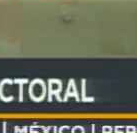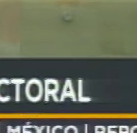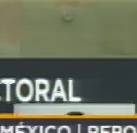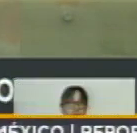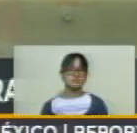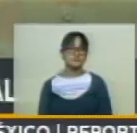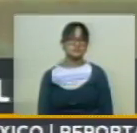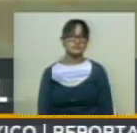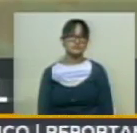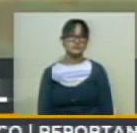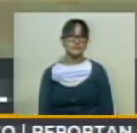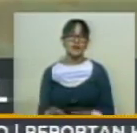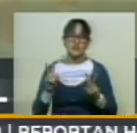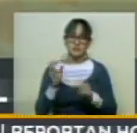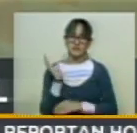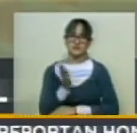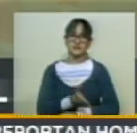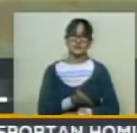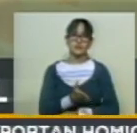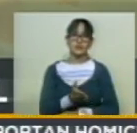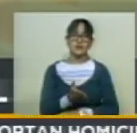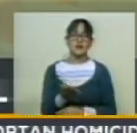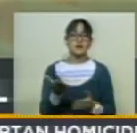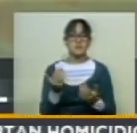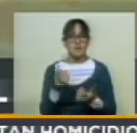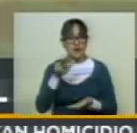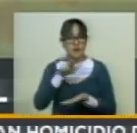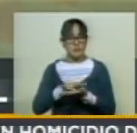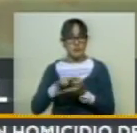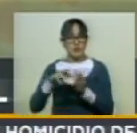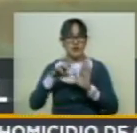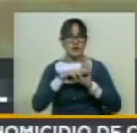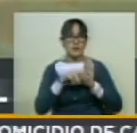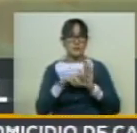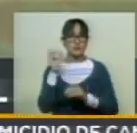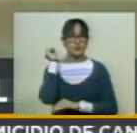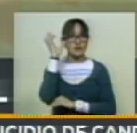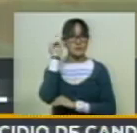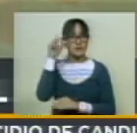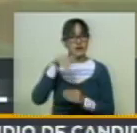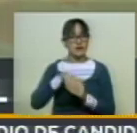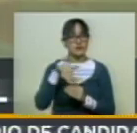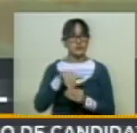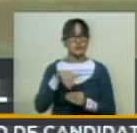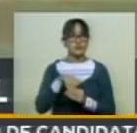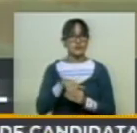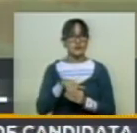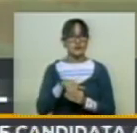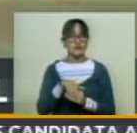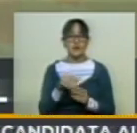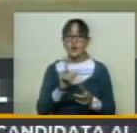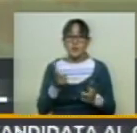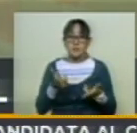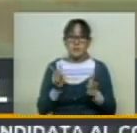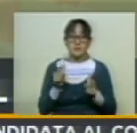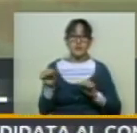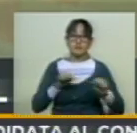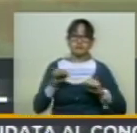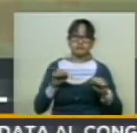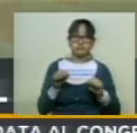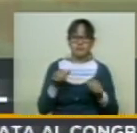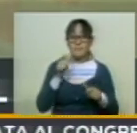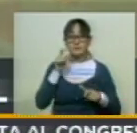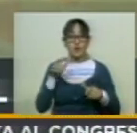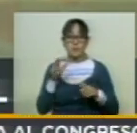que, en vista de lo que se ha aprobado en este reglamento de campaña electoral, en donde no está permitido promover la